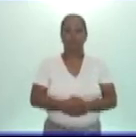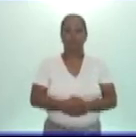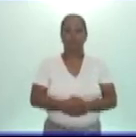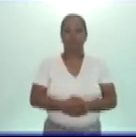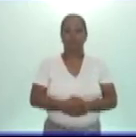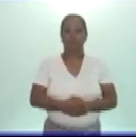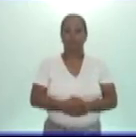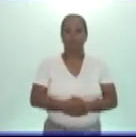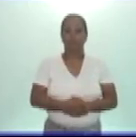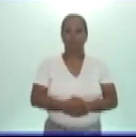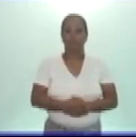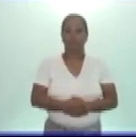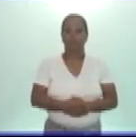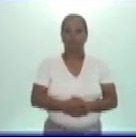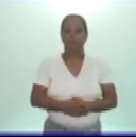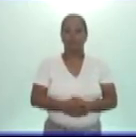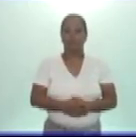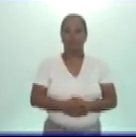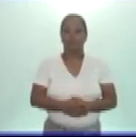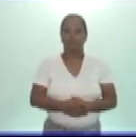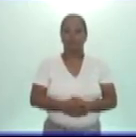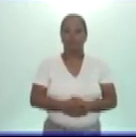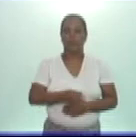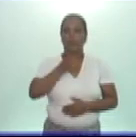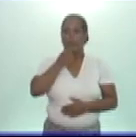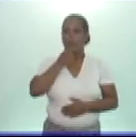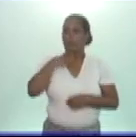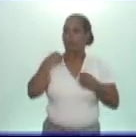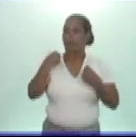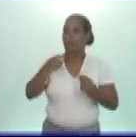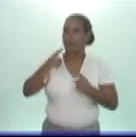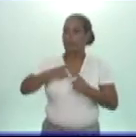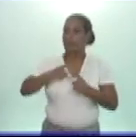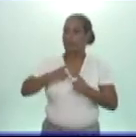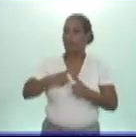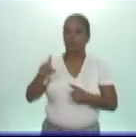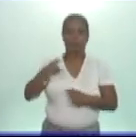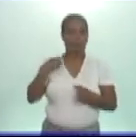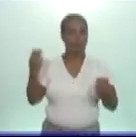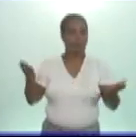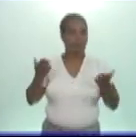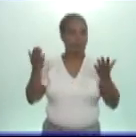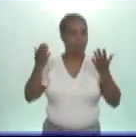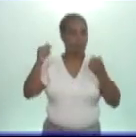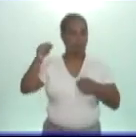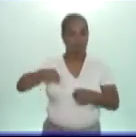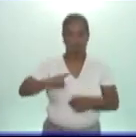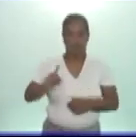que les puede quedar de tarea. No lo vamos a desarrollar aquí.